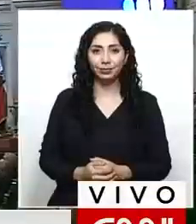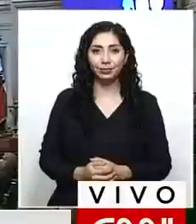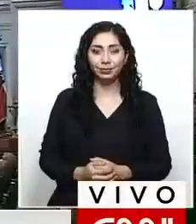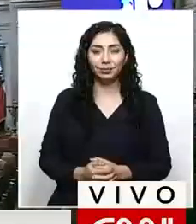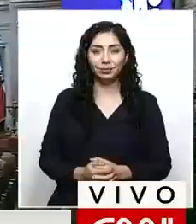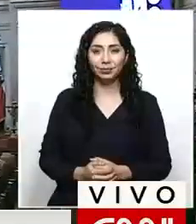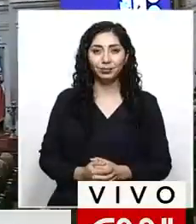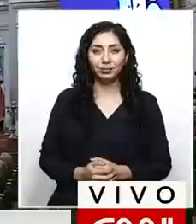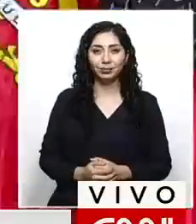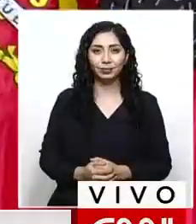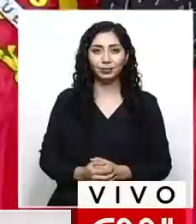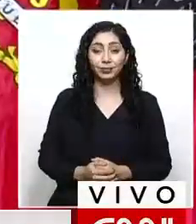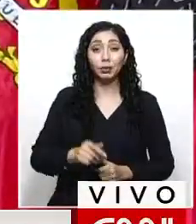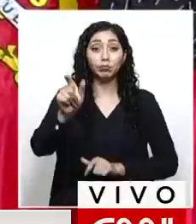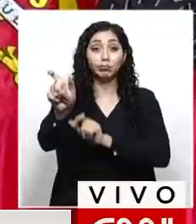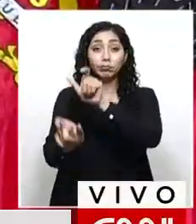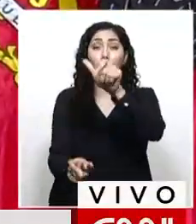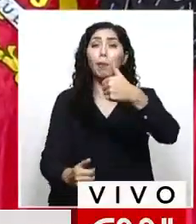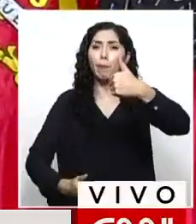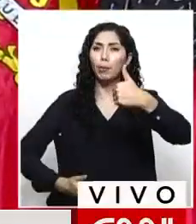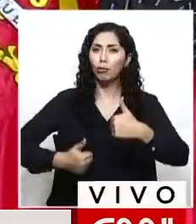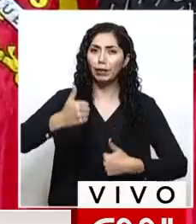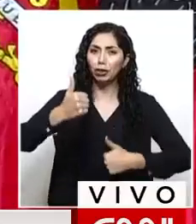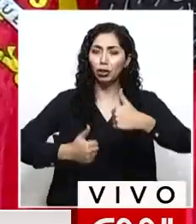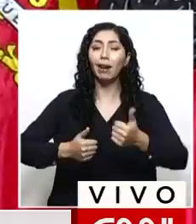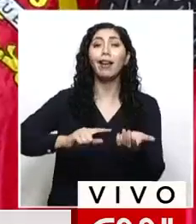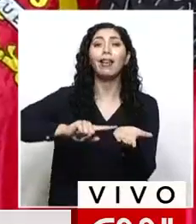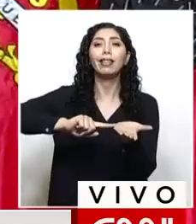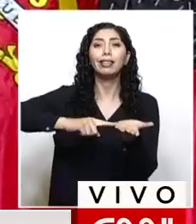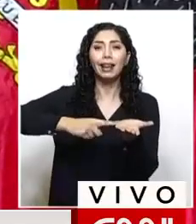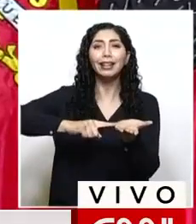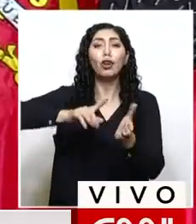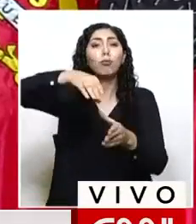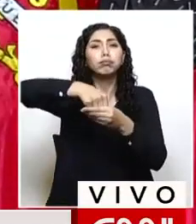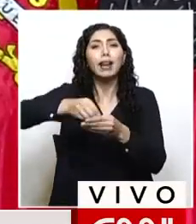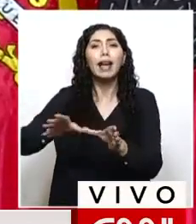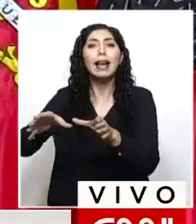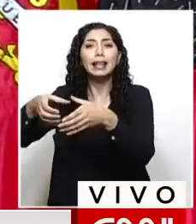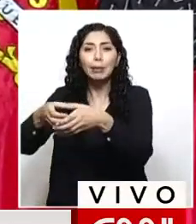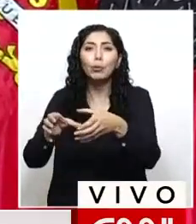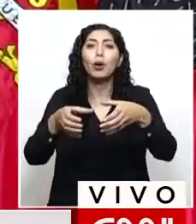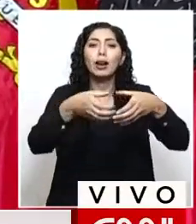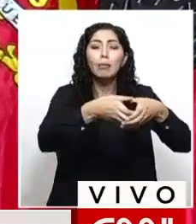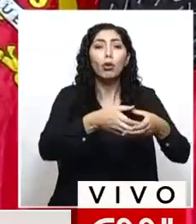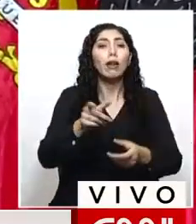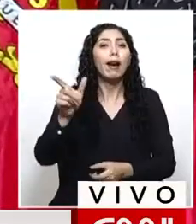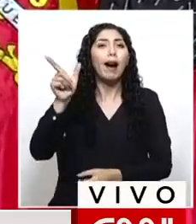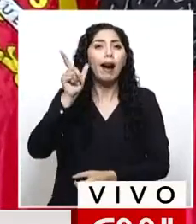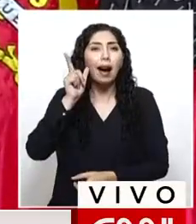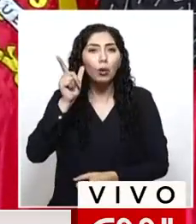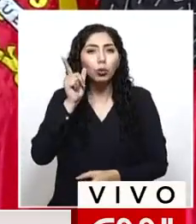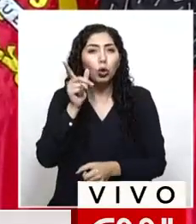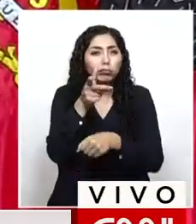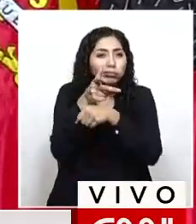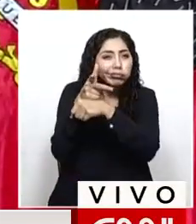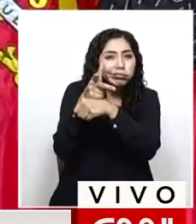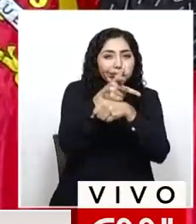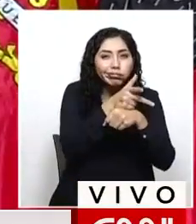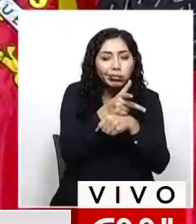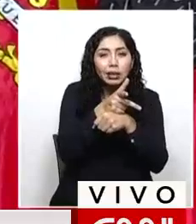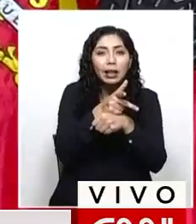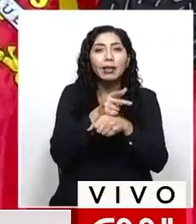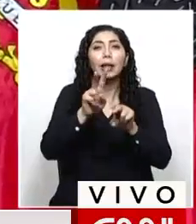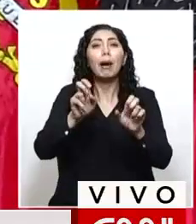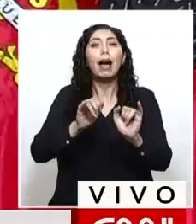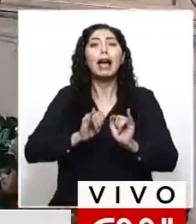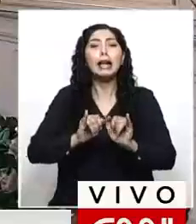A las y los profesionales y técnicos de los equipos de transmisión, audio y soporte informático que permitieron nuestras